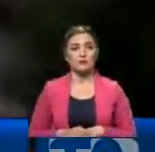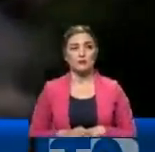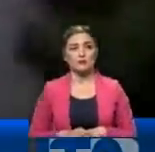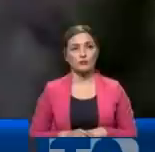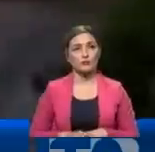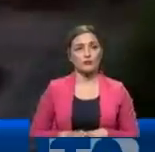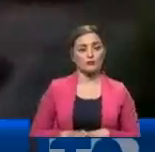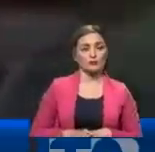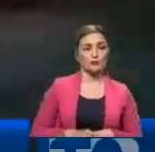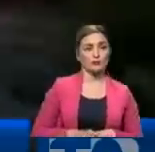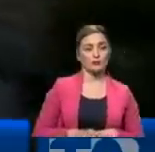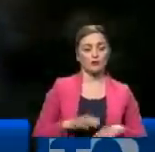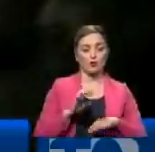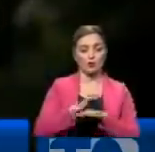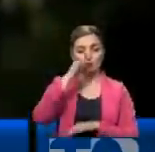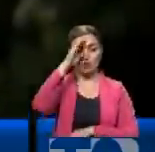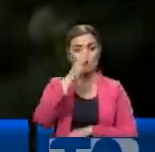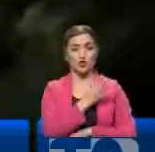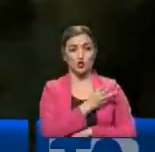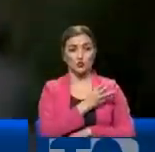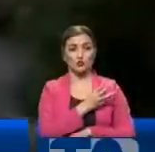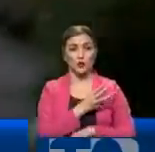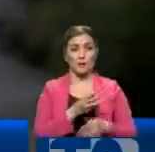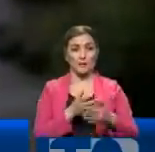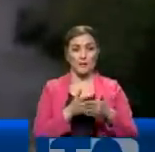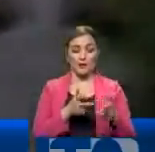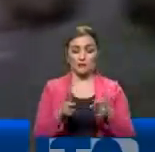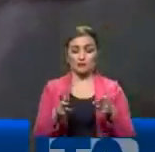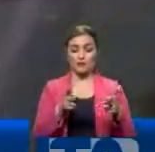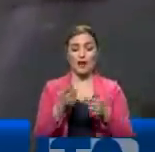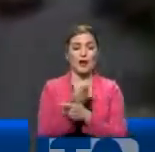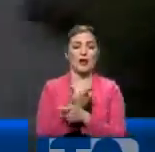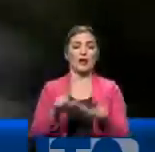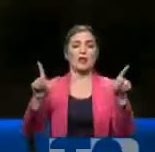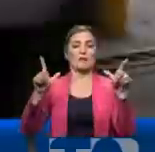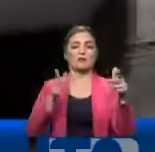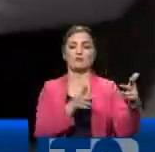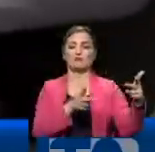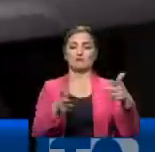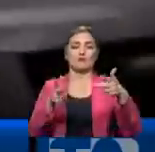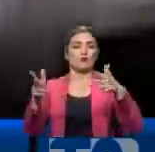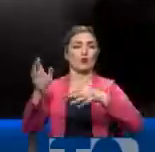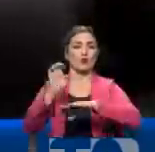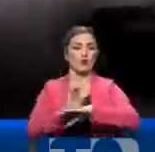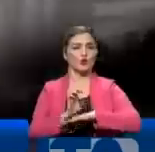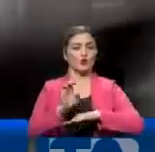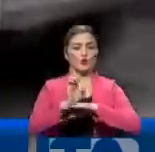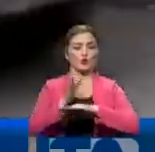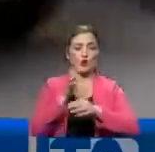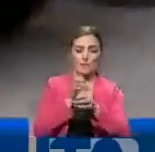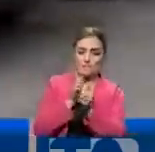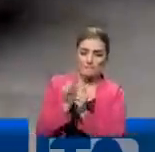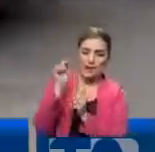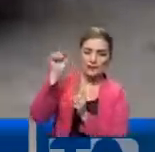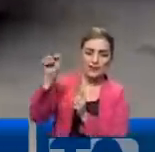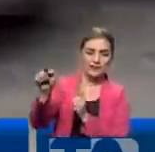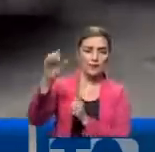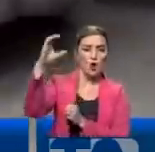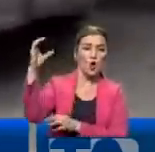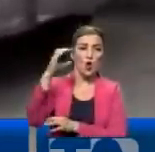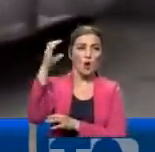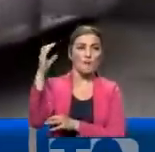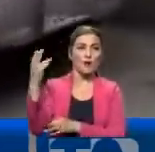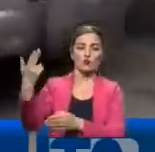Mientras la fuerza pública ecuatoriana intenta habilitar el paso de tanqueros por las vías del país, los ecuatorianos cruzan la frontera para abastecerse